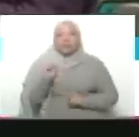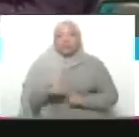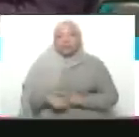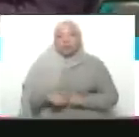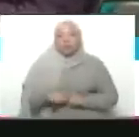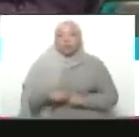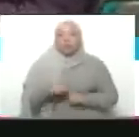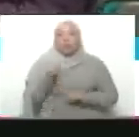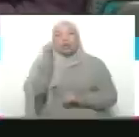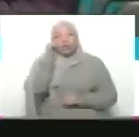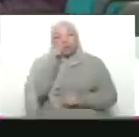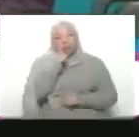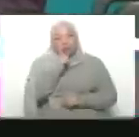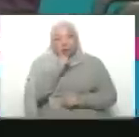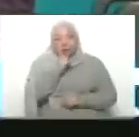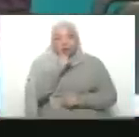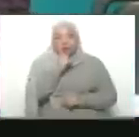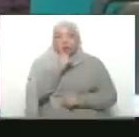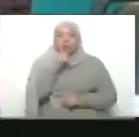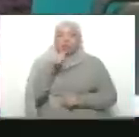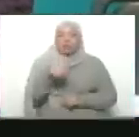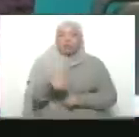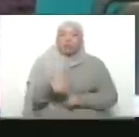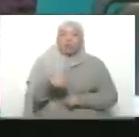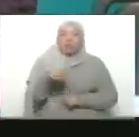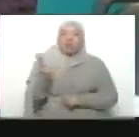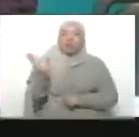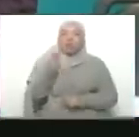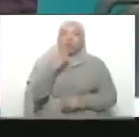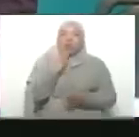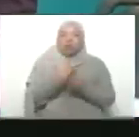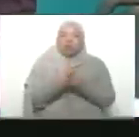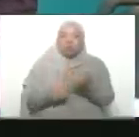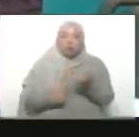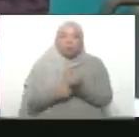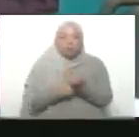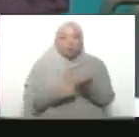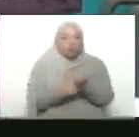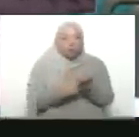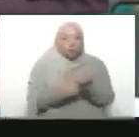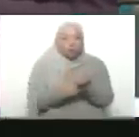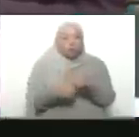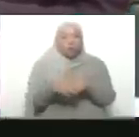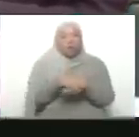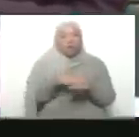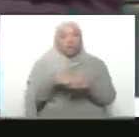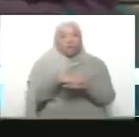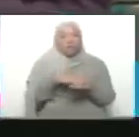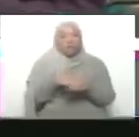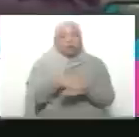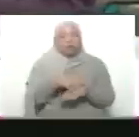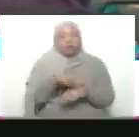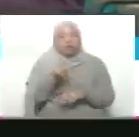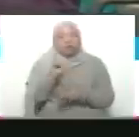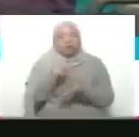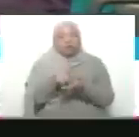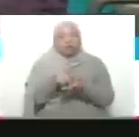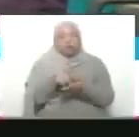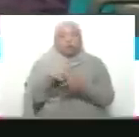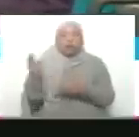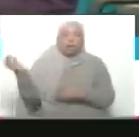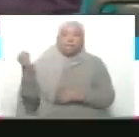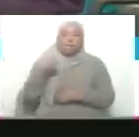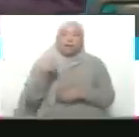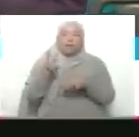amos el día sábado en la zona central de pinto Salina gracias por su aporte por su apoyo al ministro marquez había más de 8000